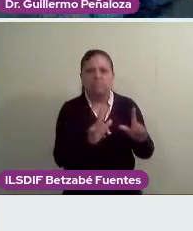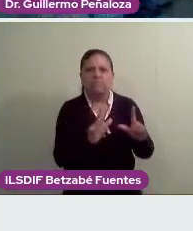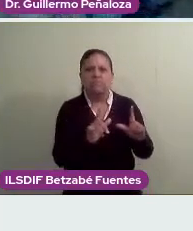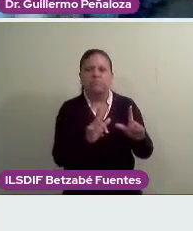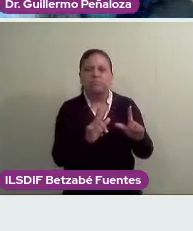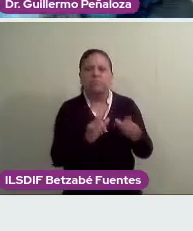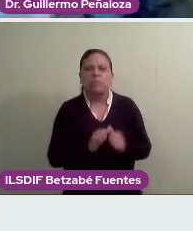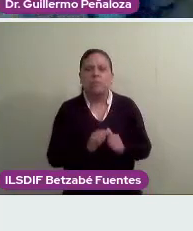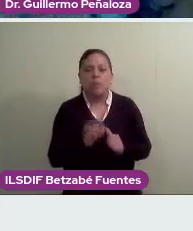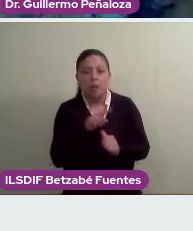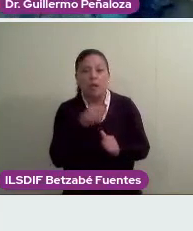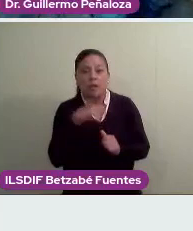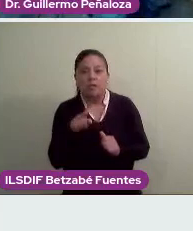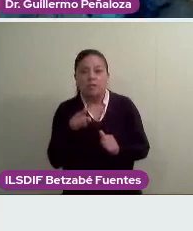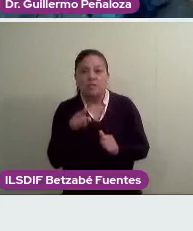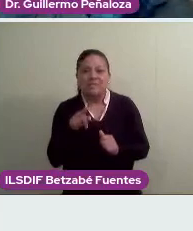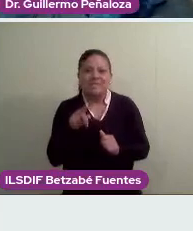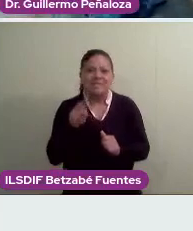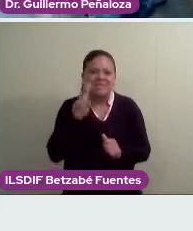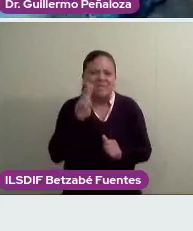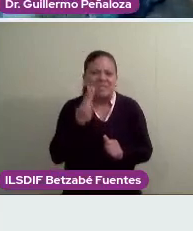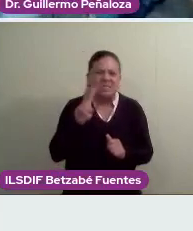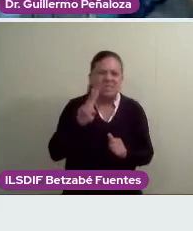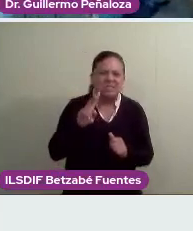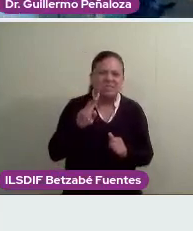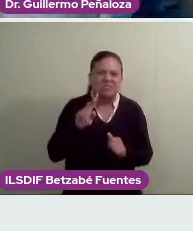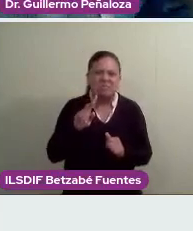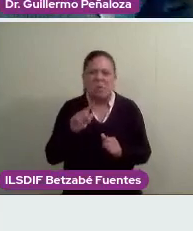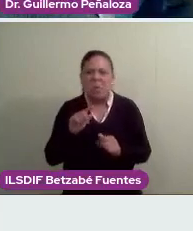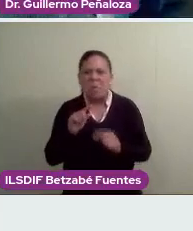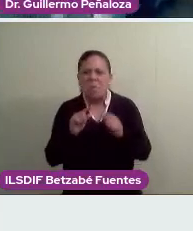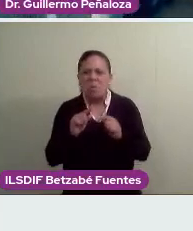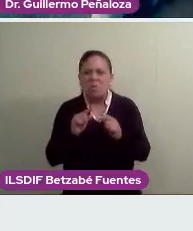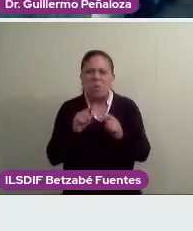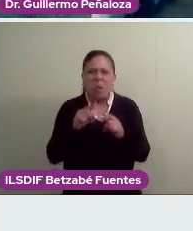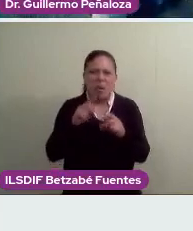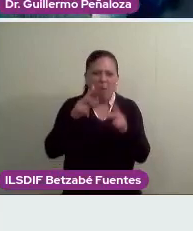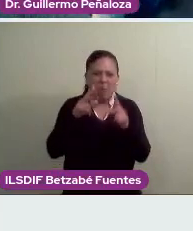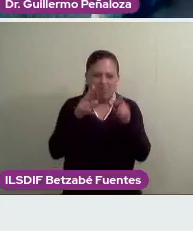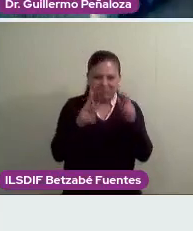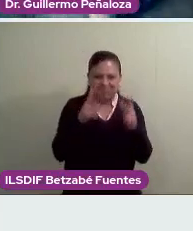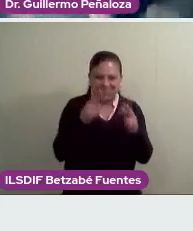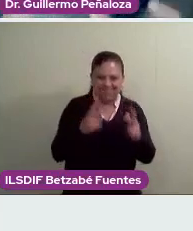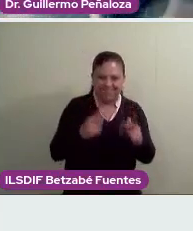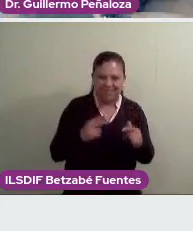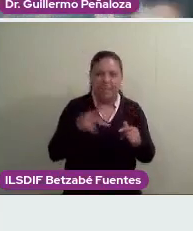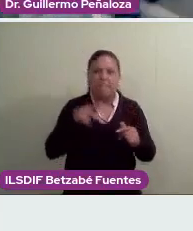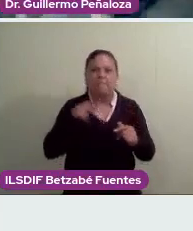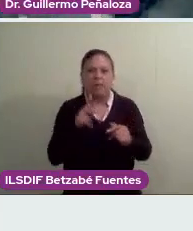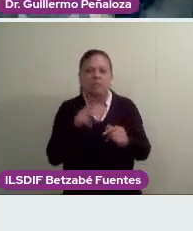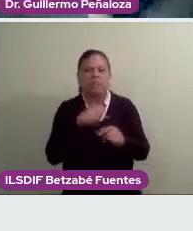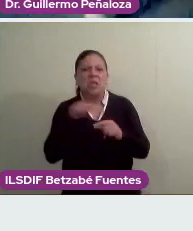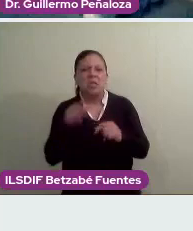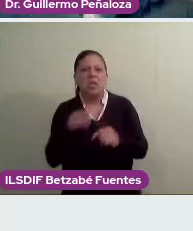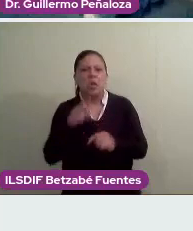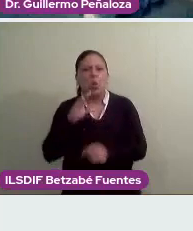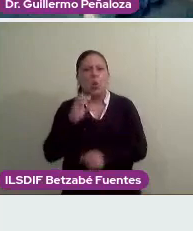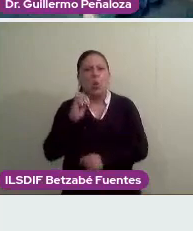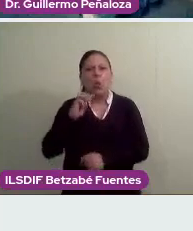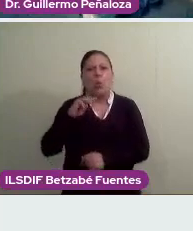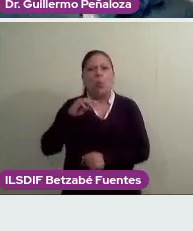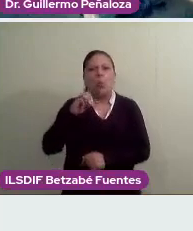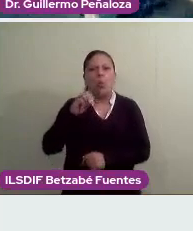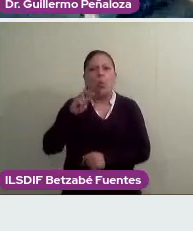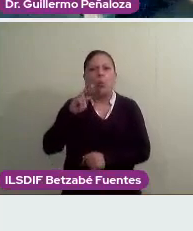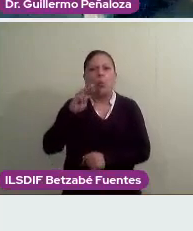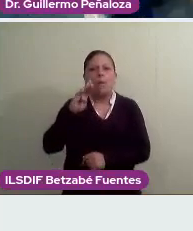Aquí se ve un poquito cortada, pero lo que estamos hablando son las comorbilidades. ¿Qué quiere decir esta parte de